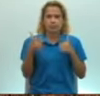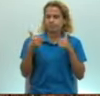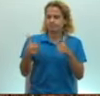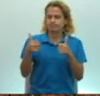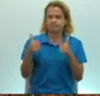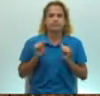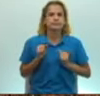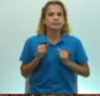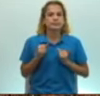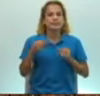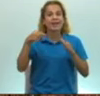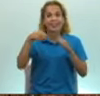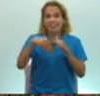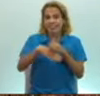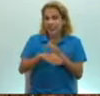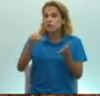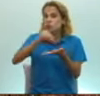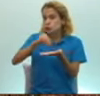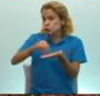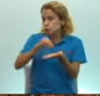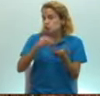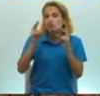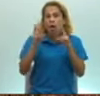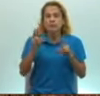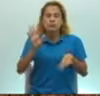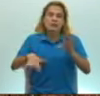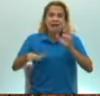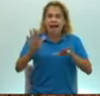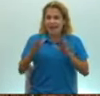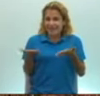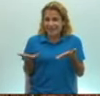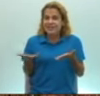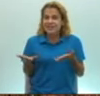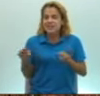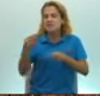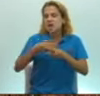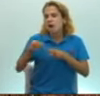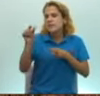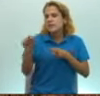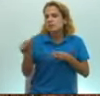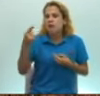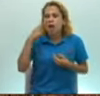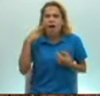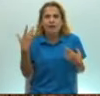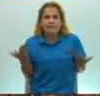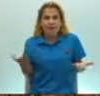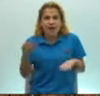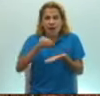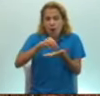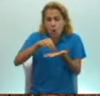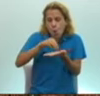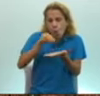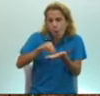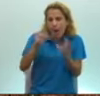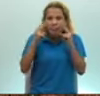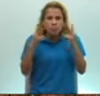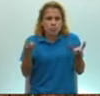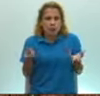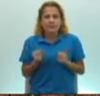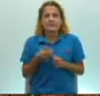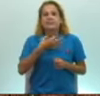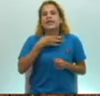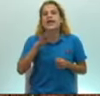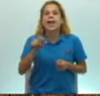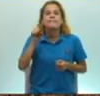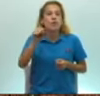cultural, una visión militar dentro del contexto que le corresponde vivir, porque a veces, muchachos, las personalidades hay que evaluarlas en su